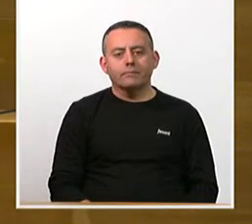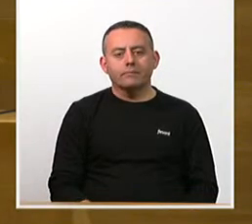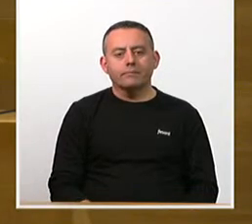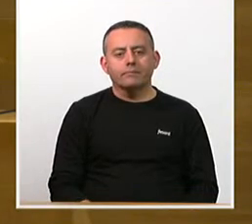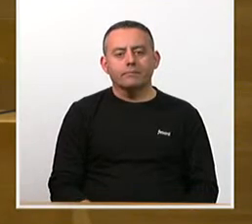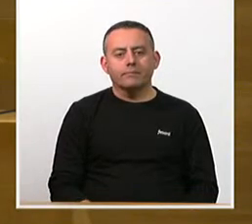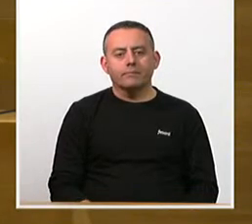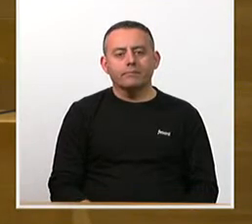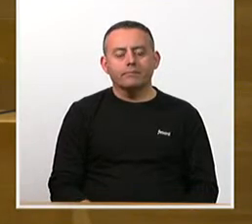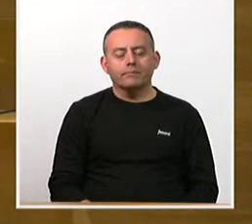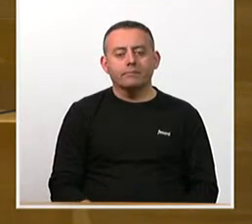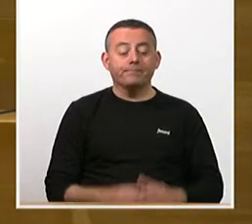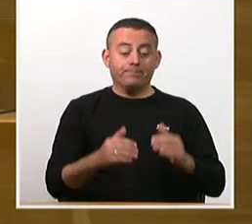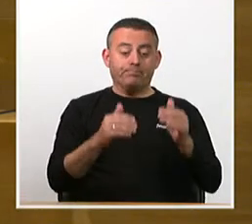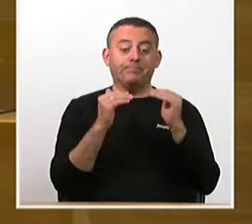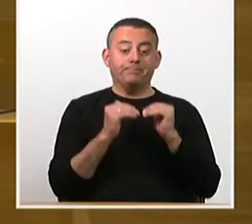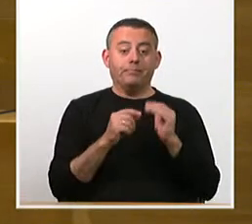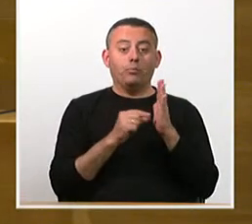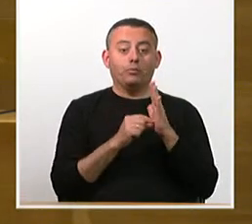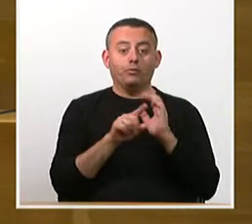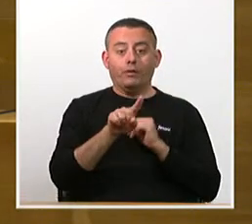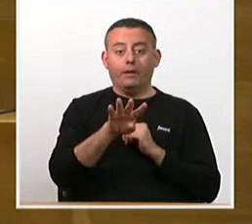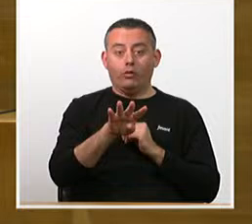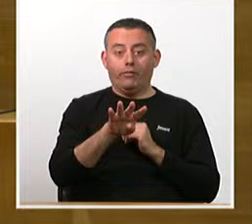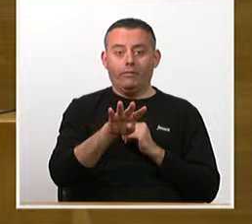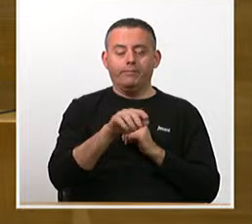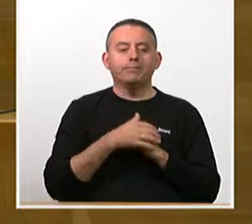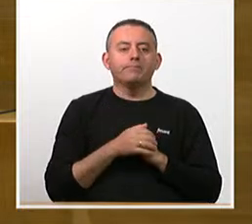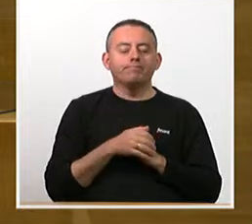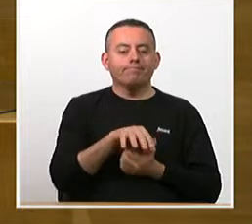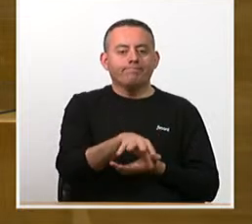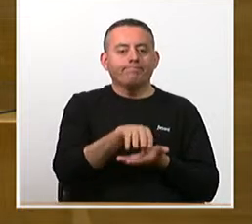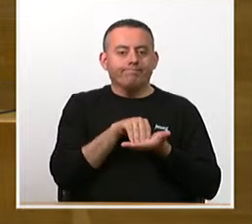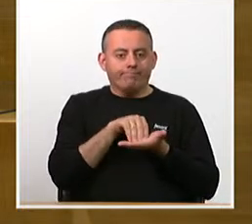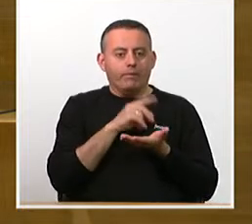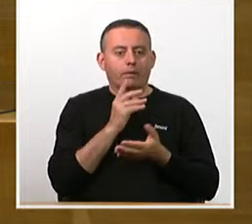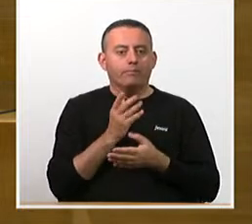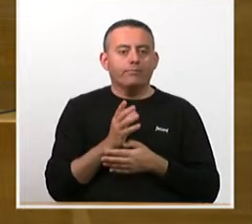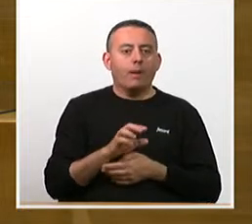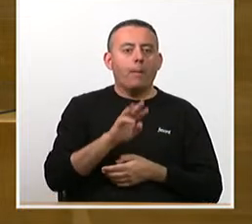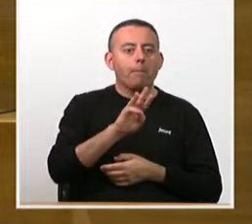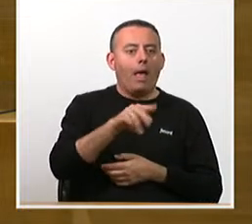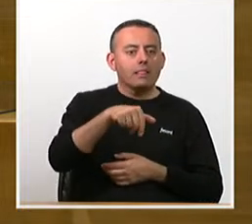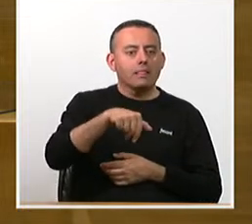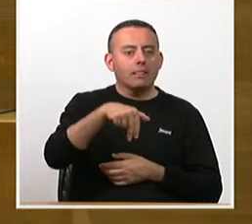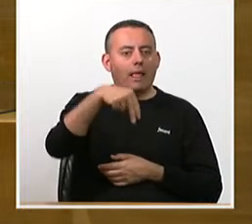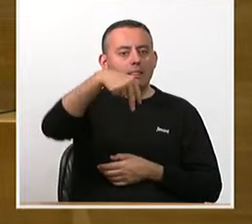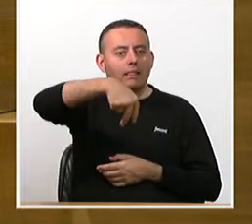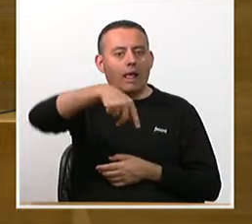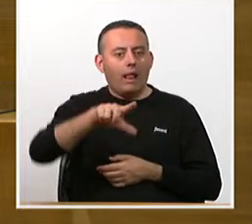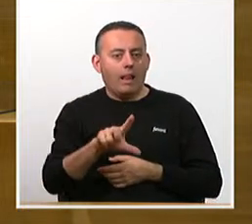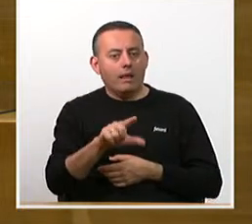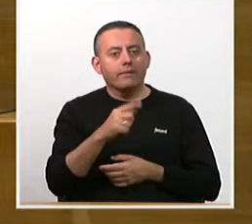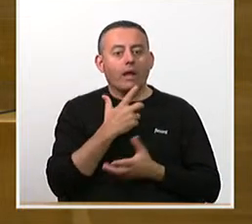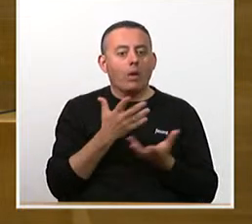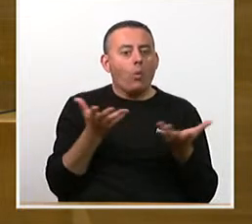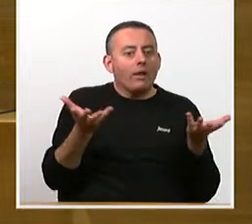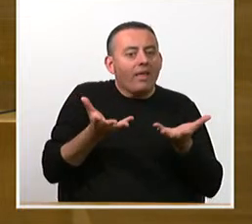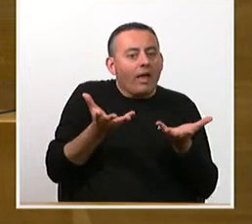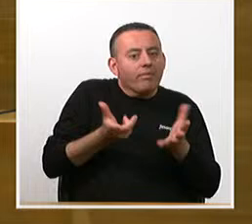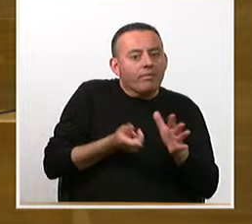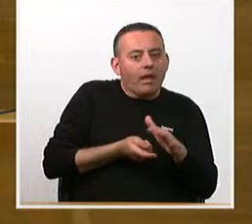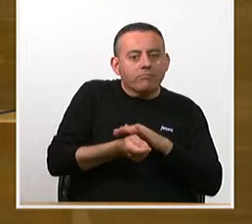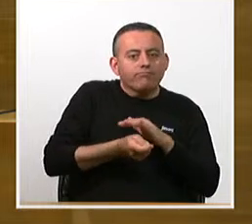iniciativa pasamos al punto 14 toma en consideración de la proposición no de ley de tramitación especial de urgencia